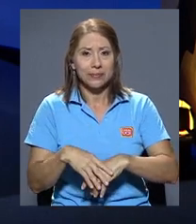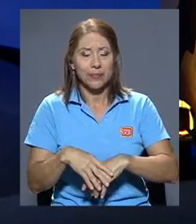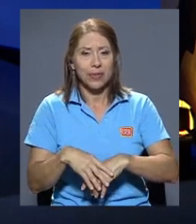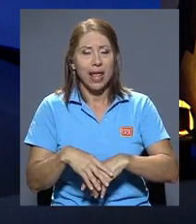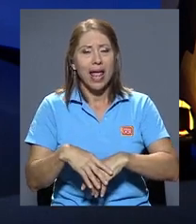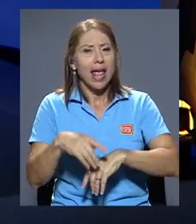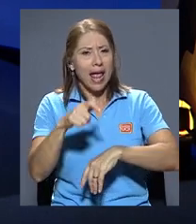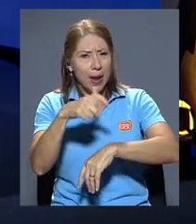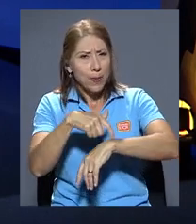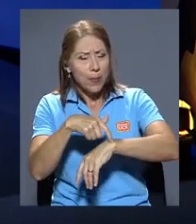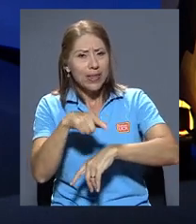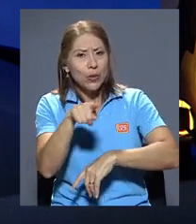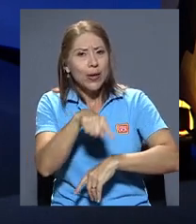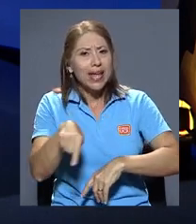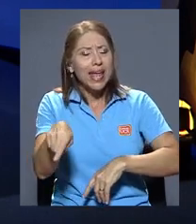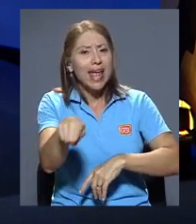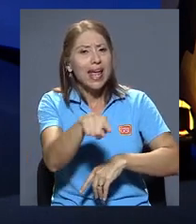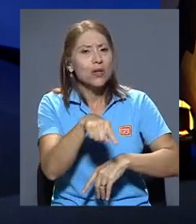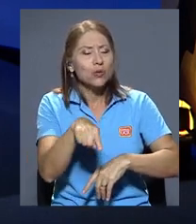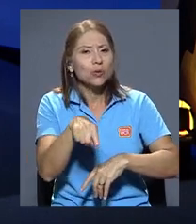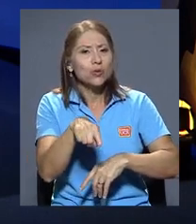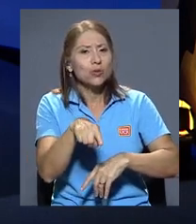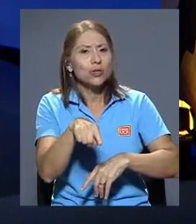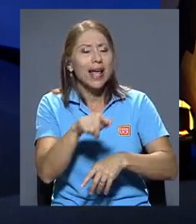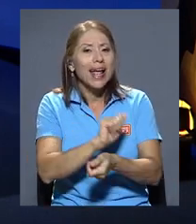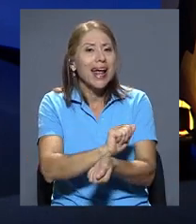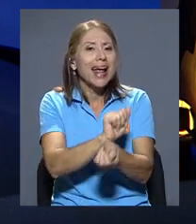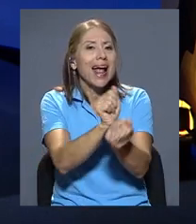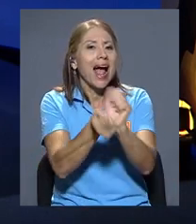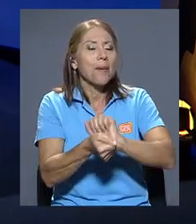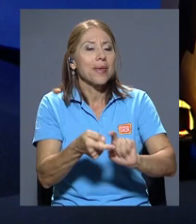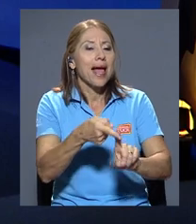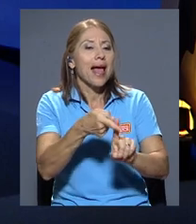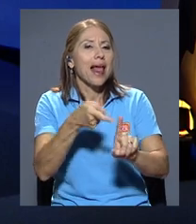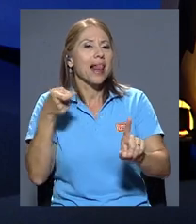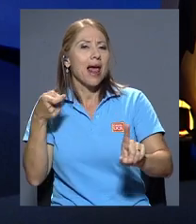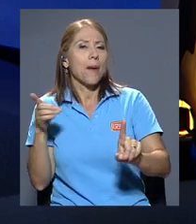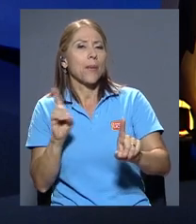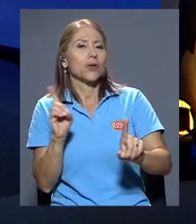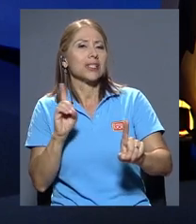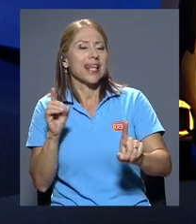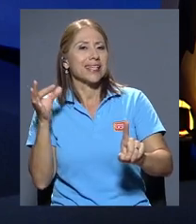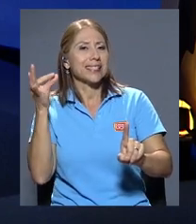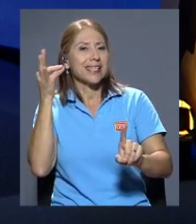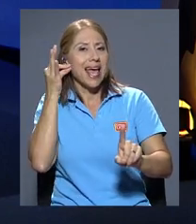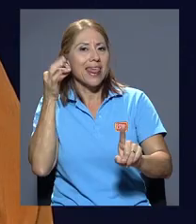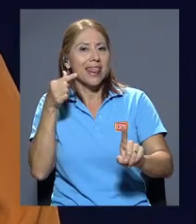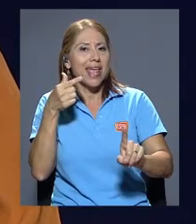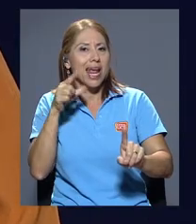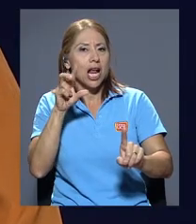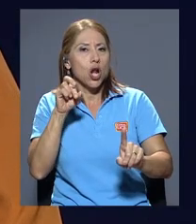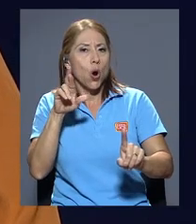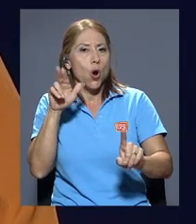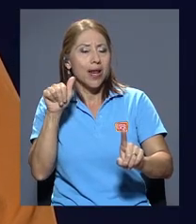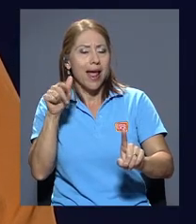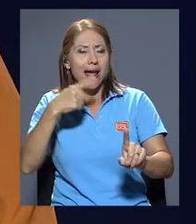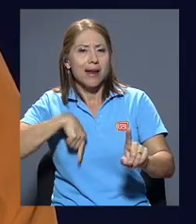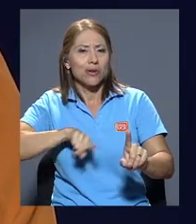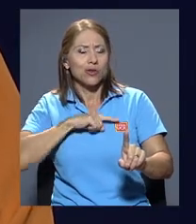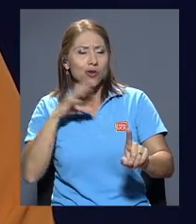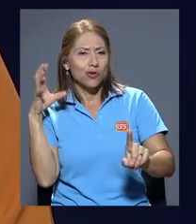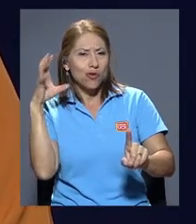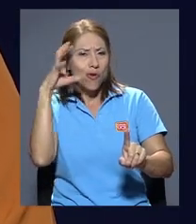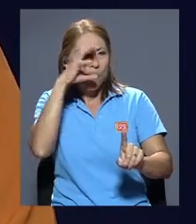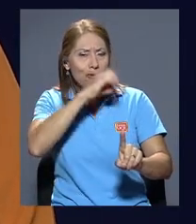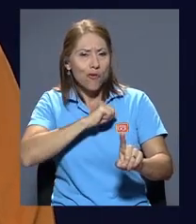la procedencia del personaje de Gloria, nos fuimos descubriendo poco a poco cómo